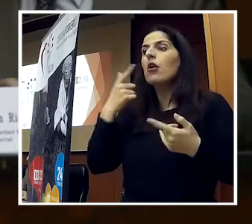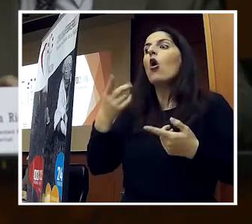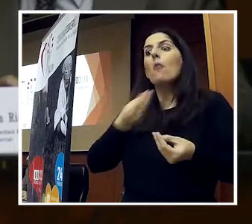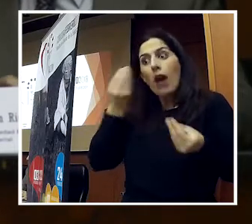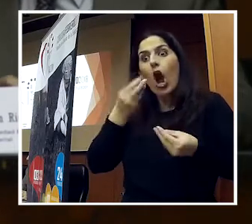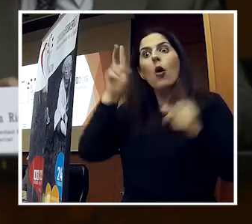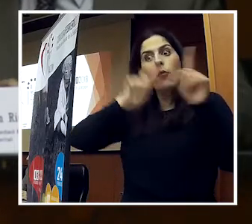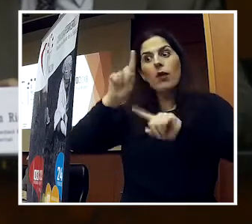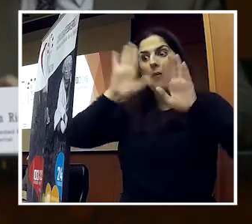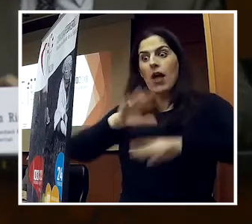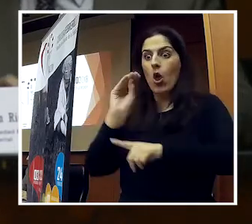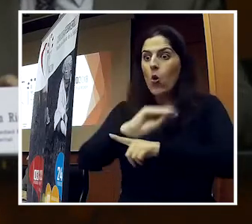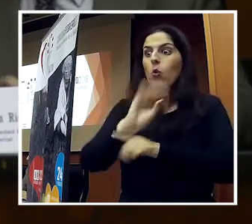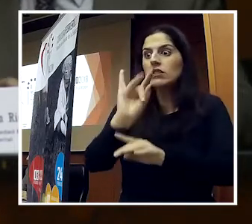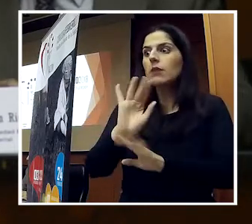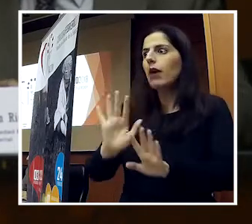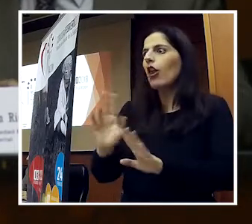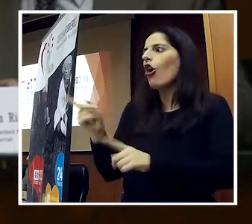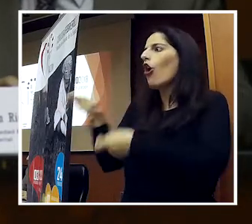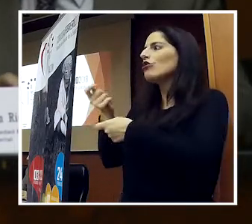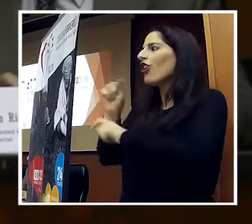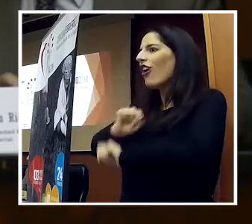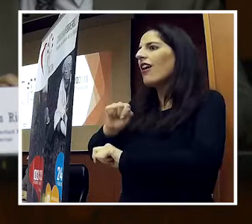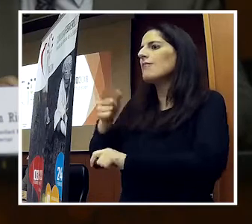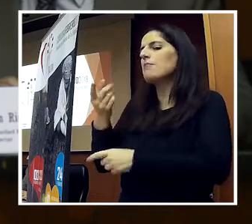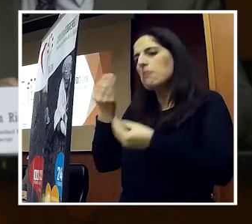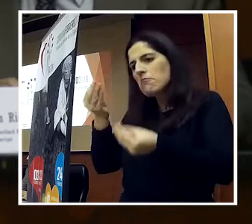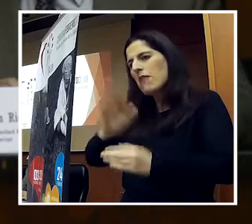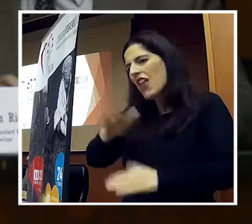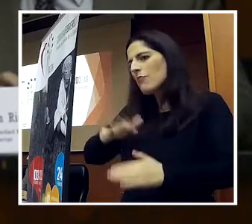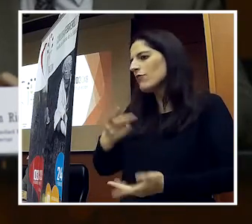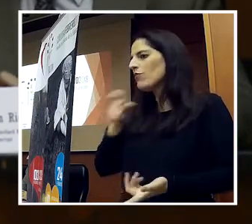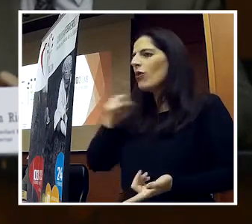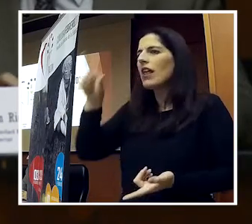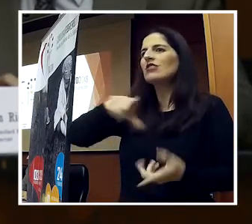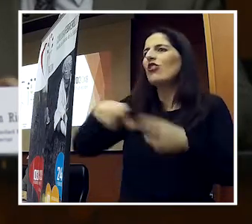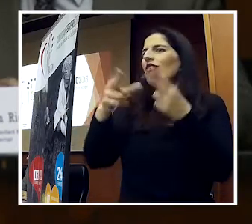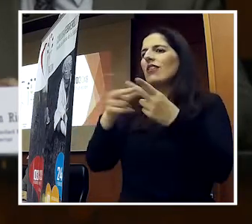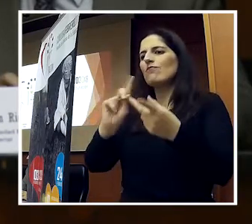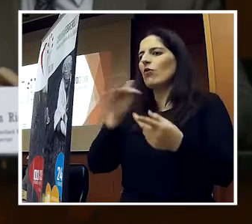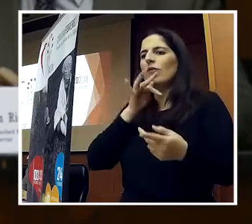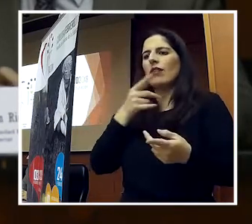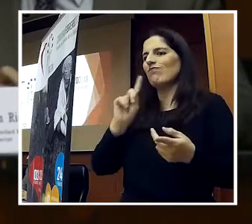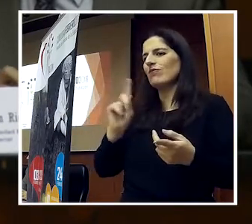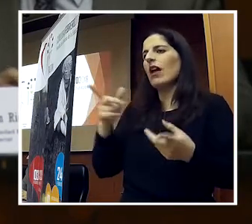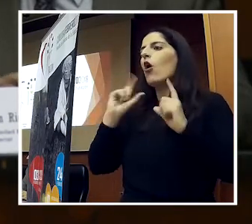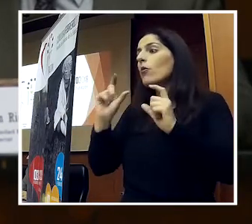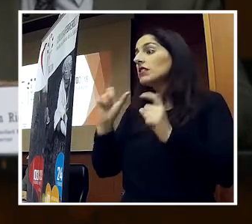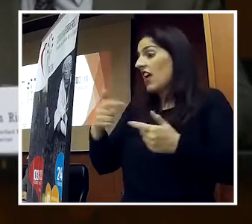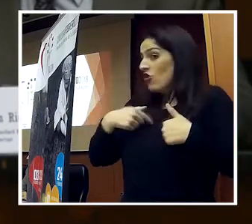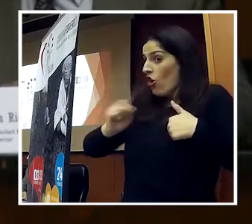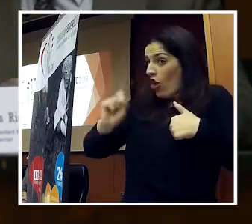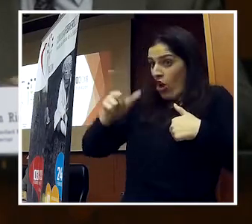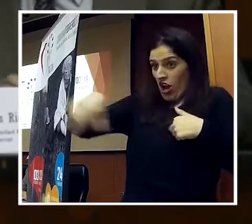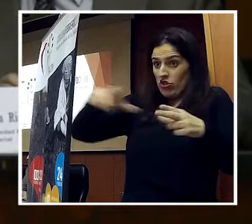cardiovasculares, se pueda prevenir más, se conozca más, pero el entorno, porque la obesidad no es un tema de los médicos ni la